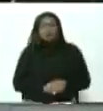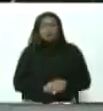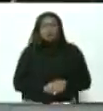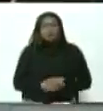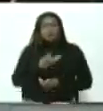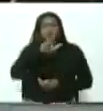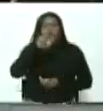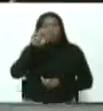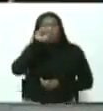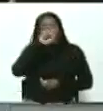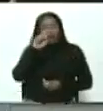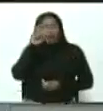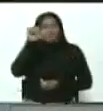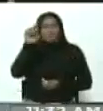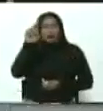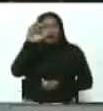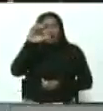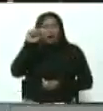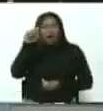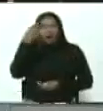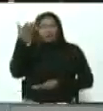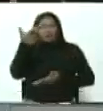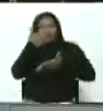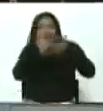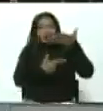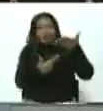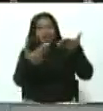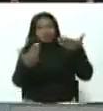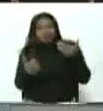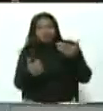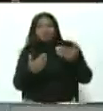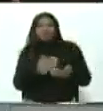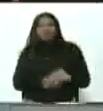Luis José Marcano. Pásame la lista aquí de los compañeros.